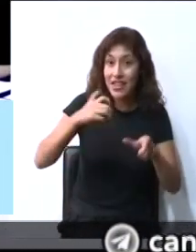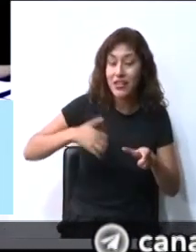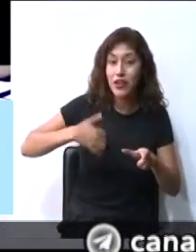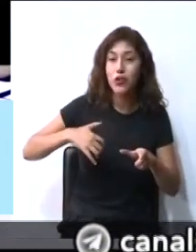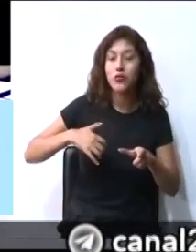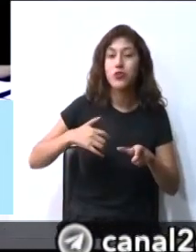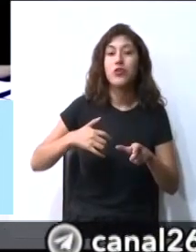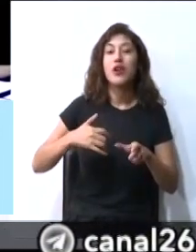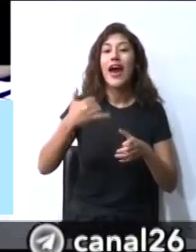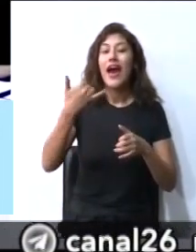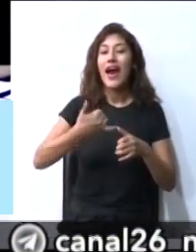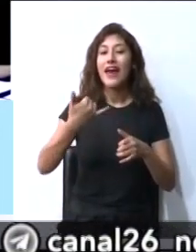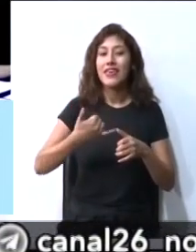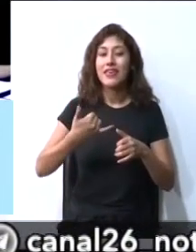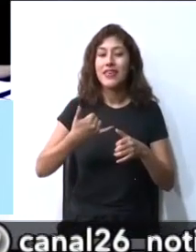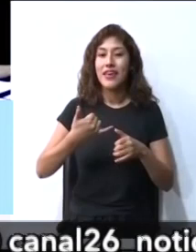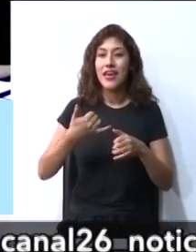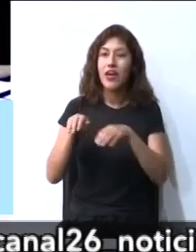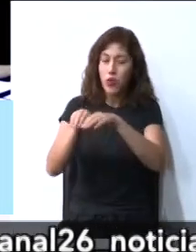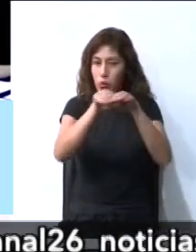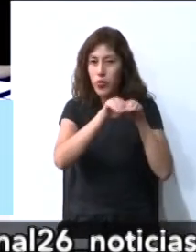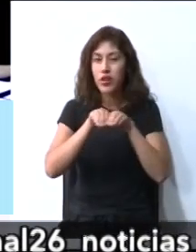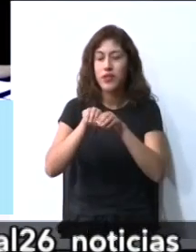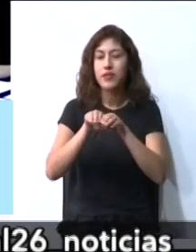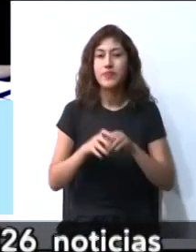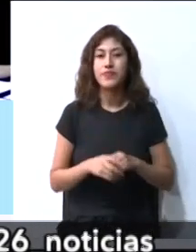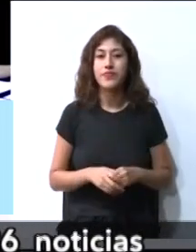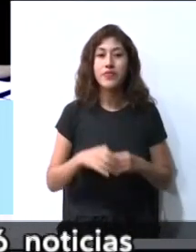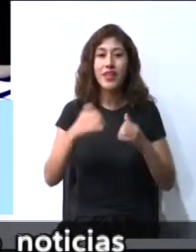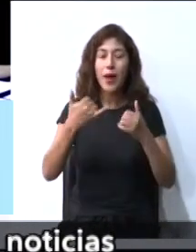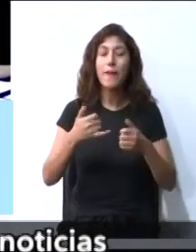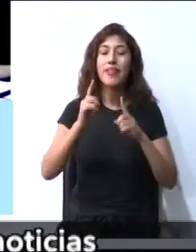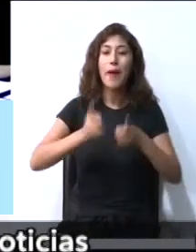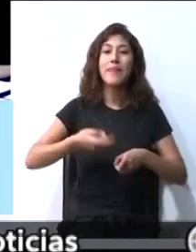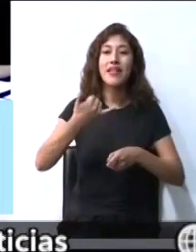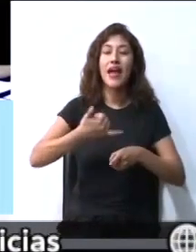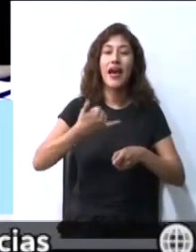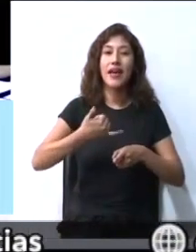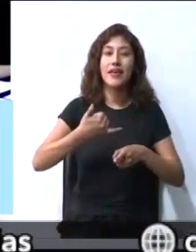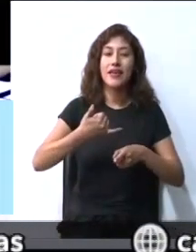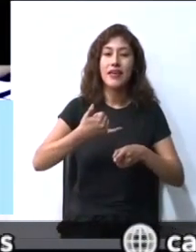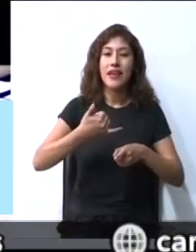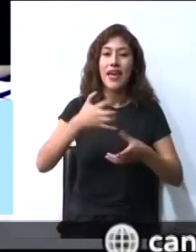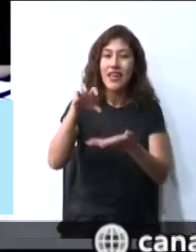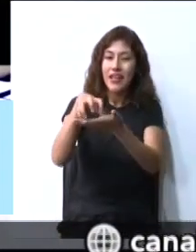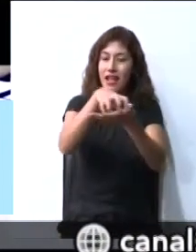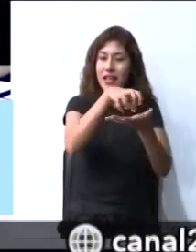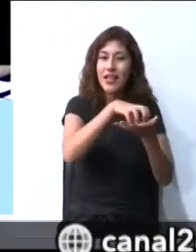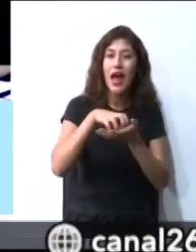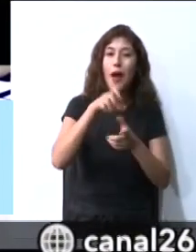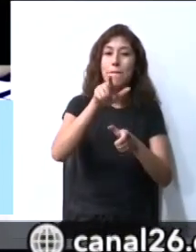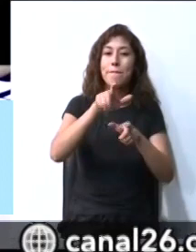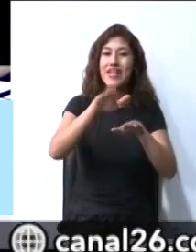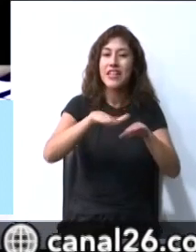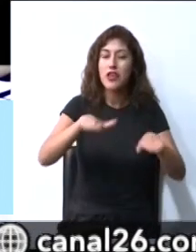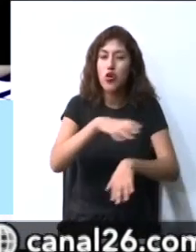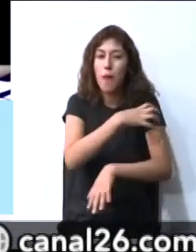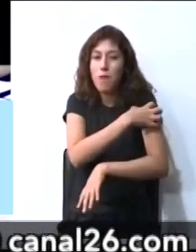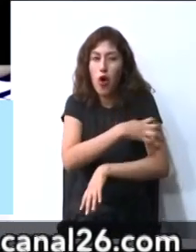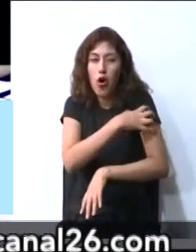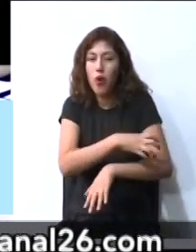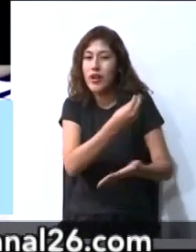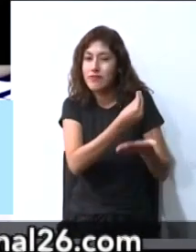chicos abriendo 75 centros de primera infancia para niños en situación de vulnerabilidad. Gracias a